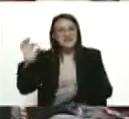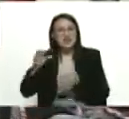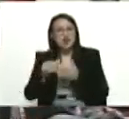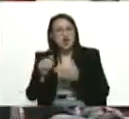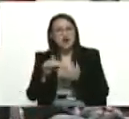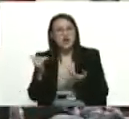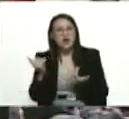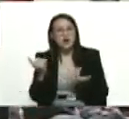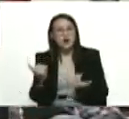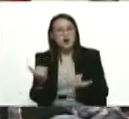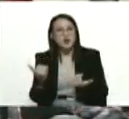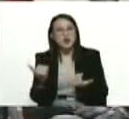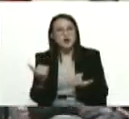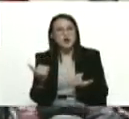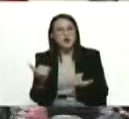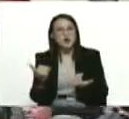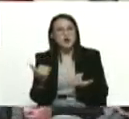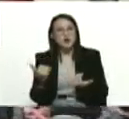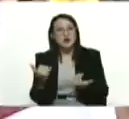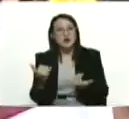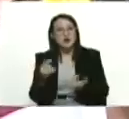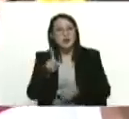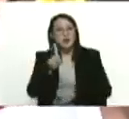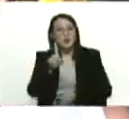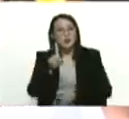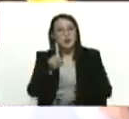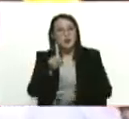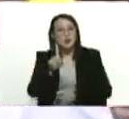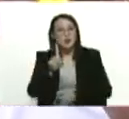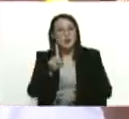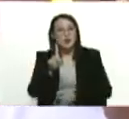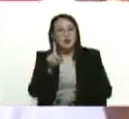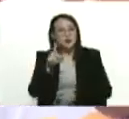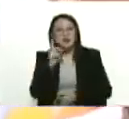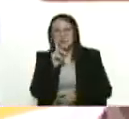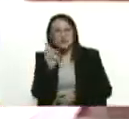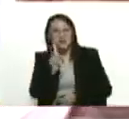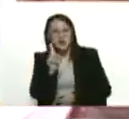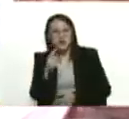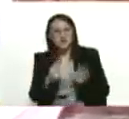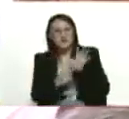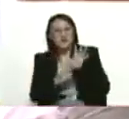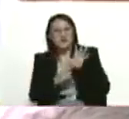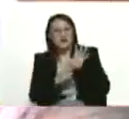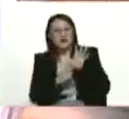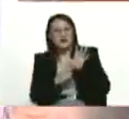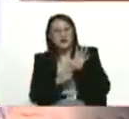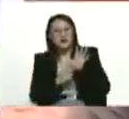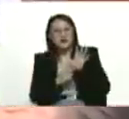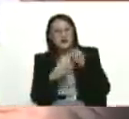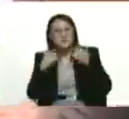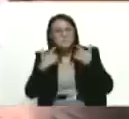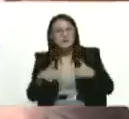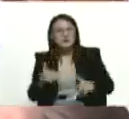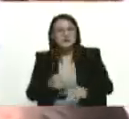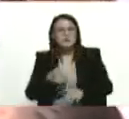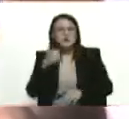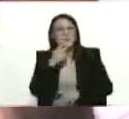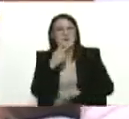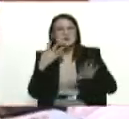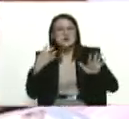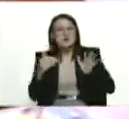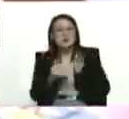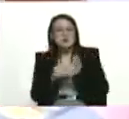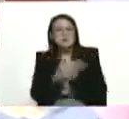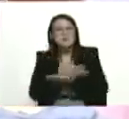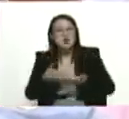recibir $1. Eso no es mentira, eso es una gran verdad. Se han perdido más de 29 mil